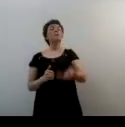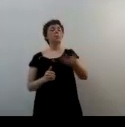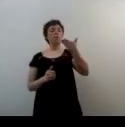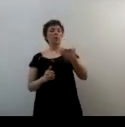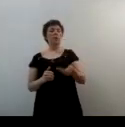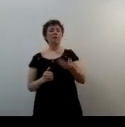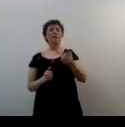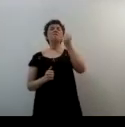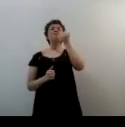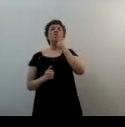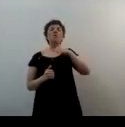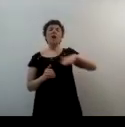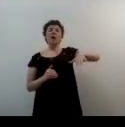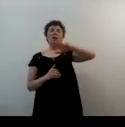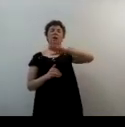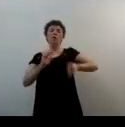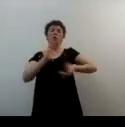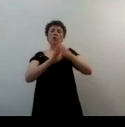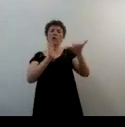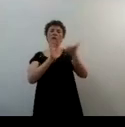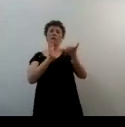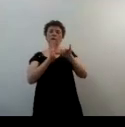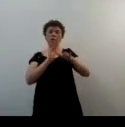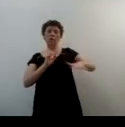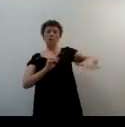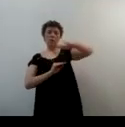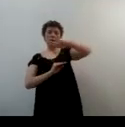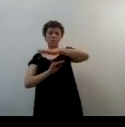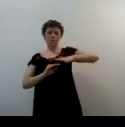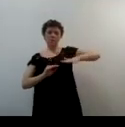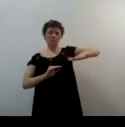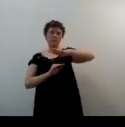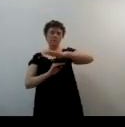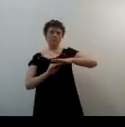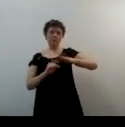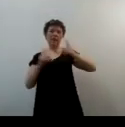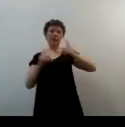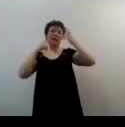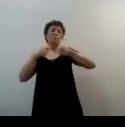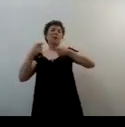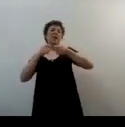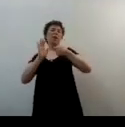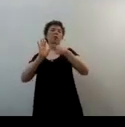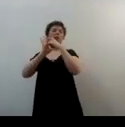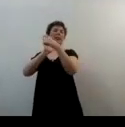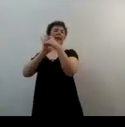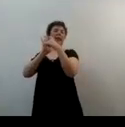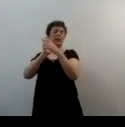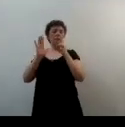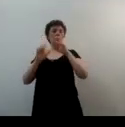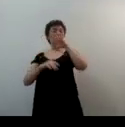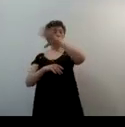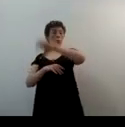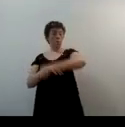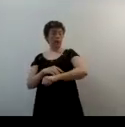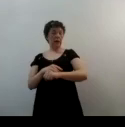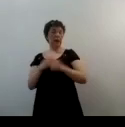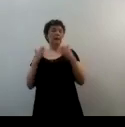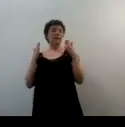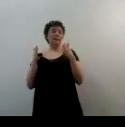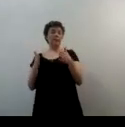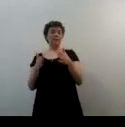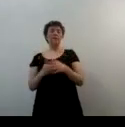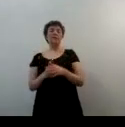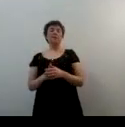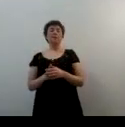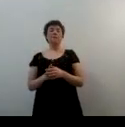local, o sea, intentar que sea la fruta de origen local, y eso lo podéis ver en el supermercado, cuando lo compráis o en la tienda,